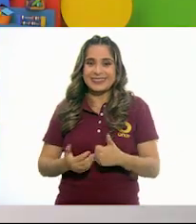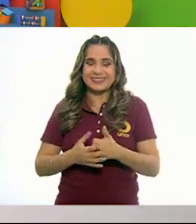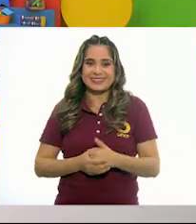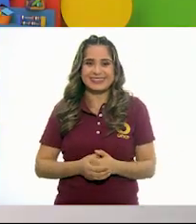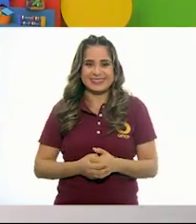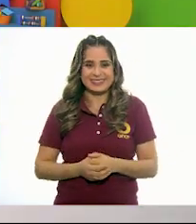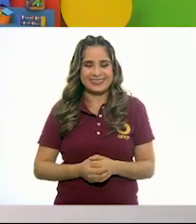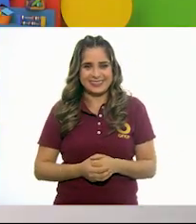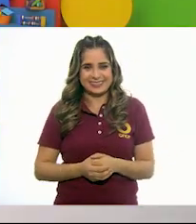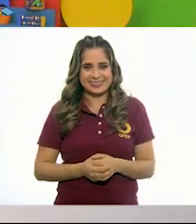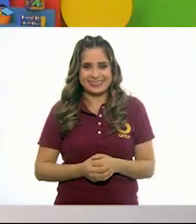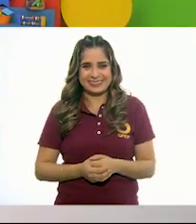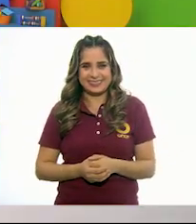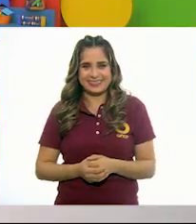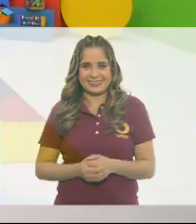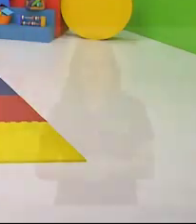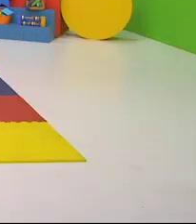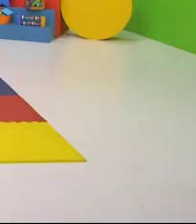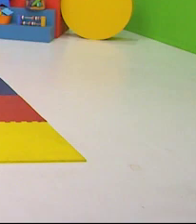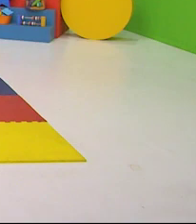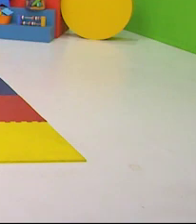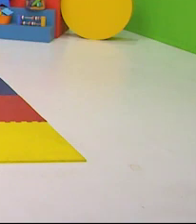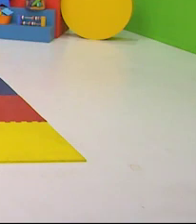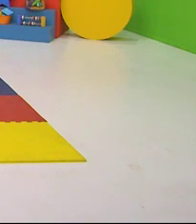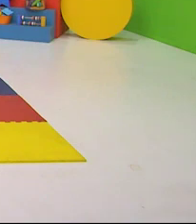¡Promo vikingos!